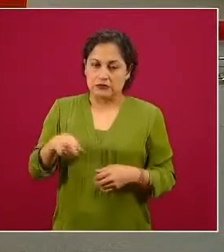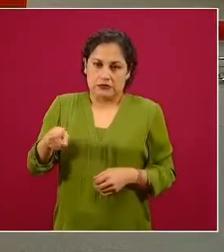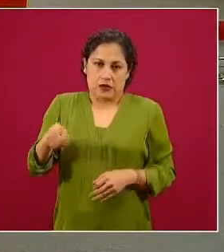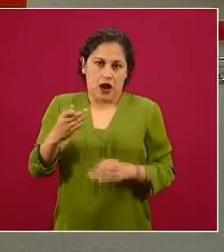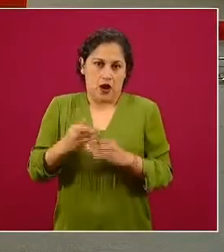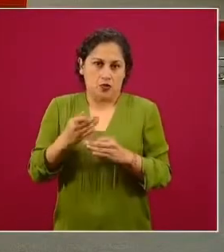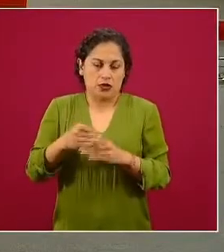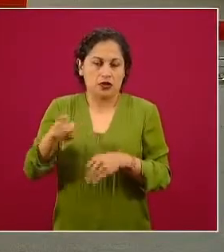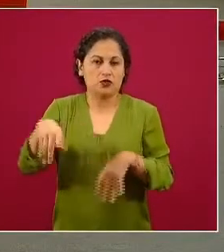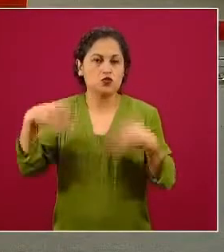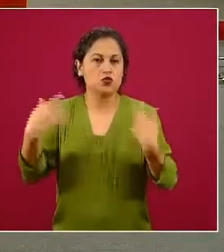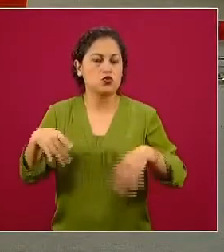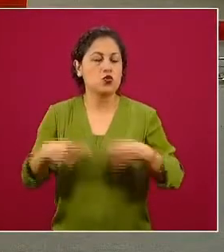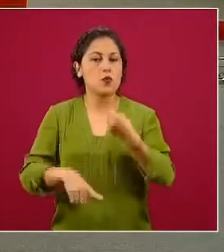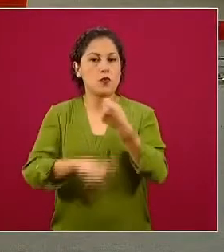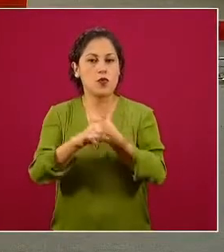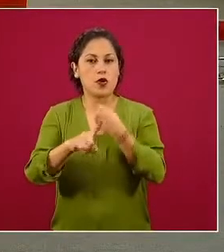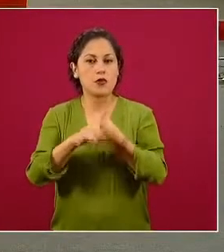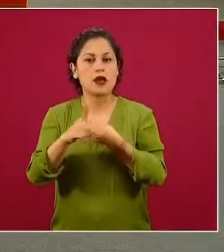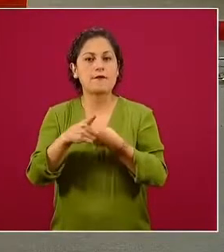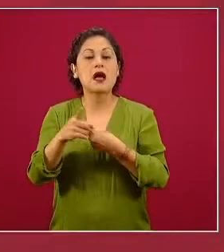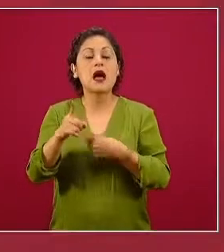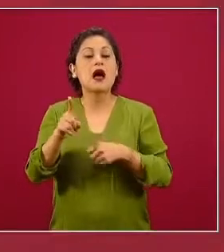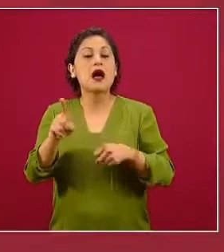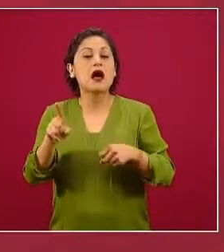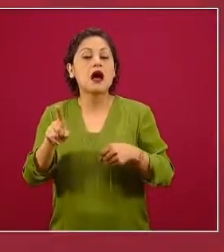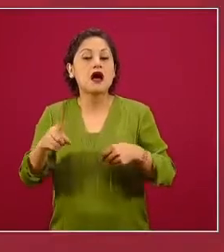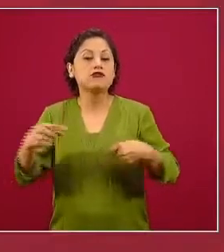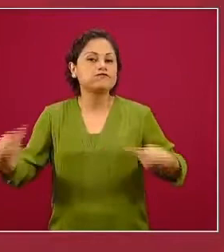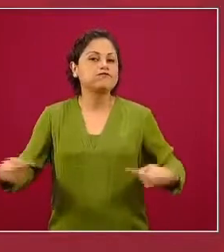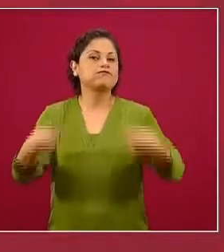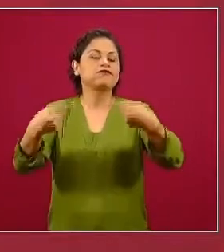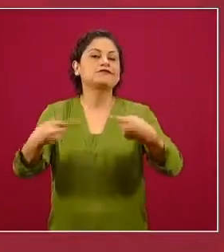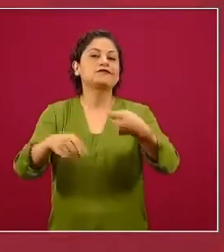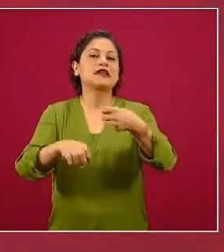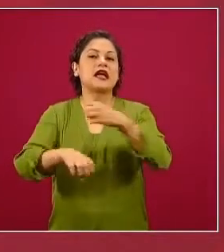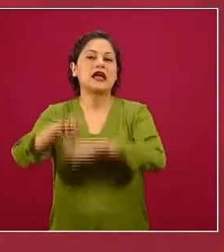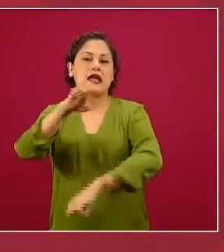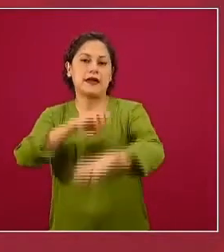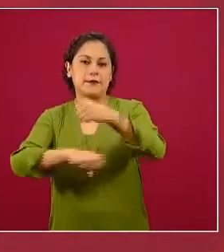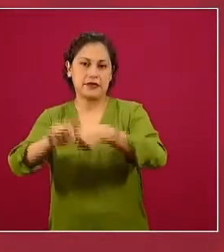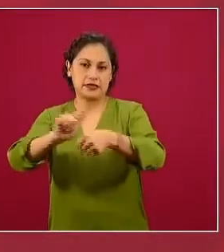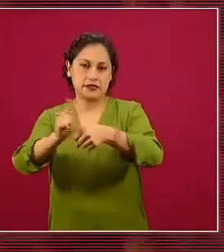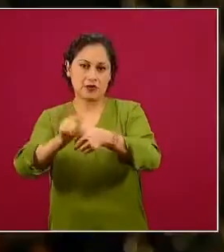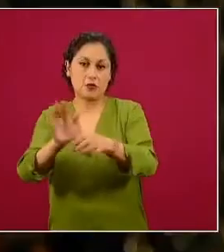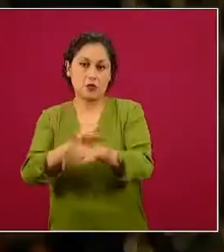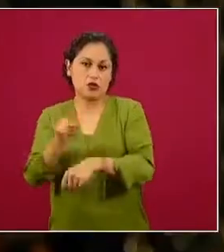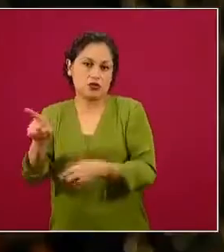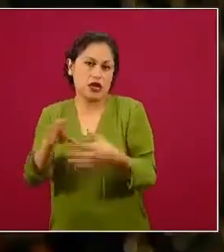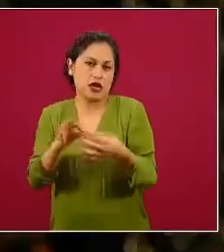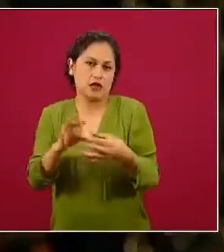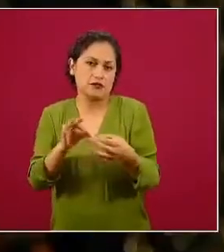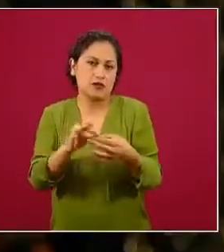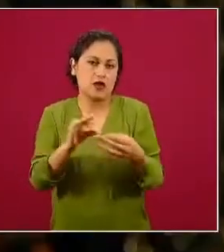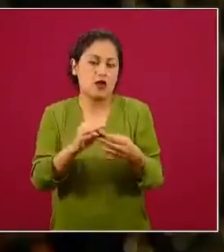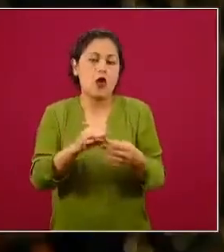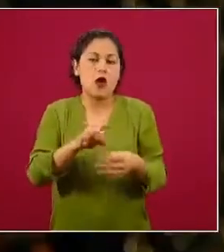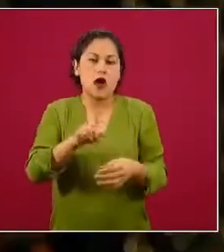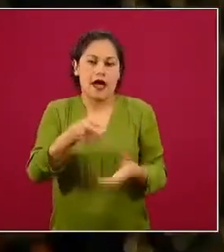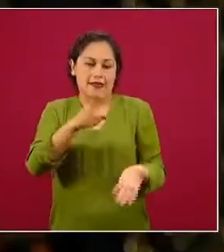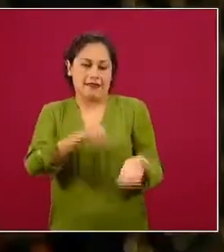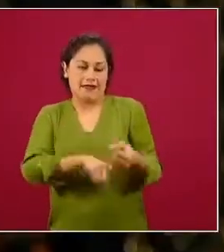polémica, incluso con la industria refresquera, ¿verdad? En donde, bueno, usted habló del veneno embotellado, ellos le han respondido que